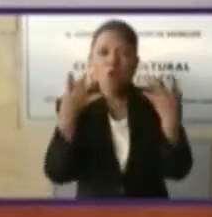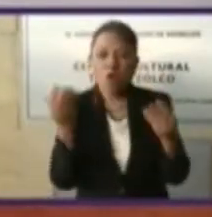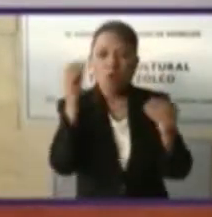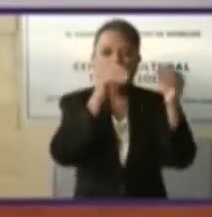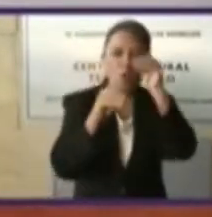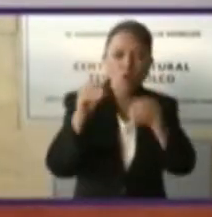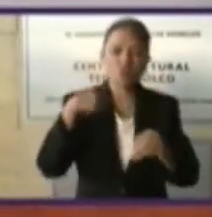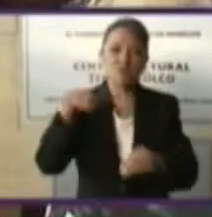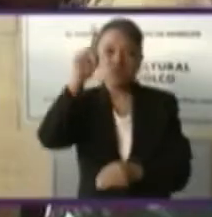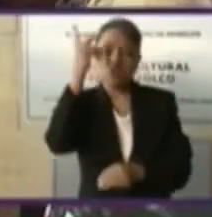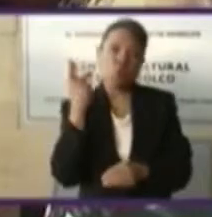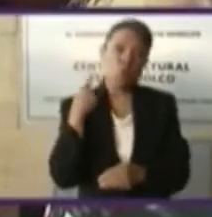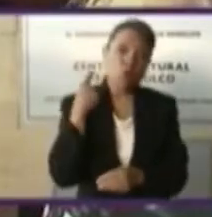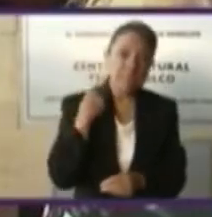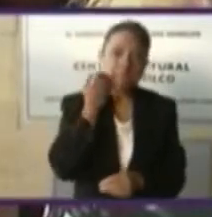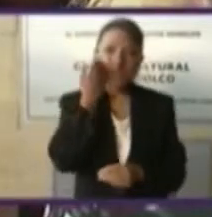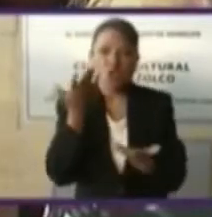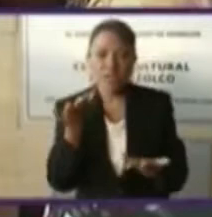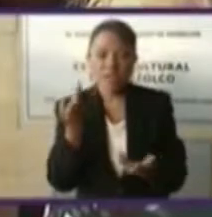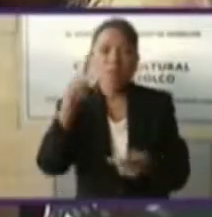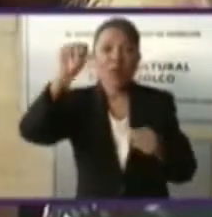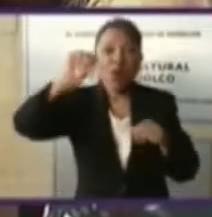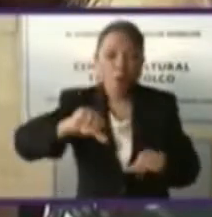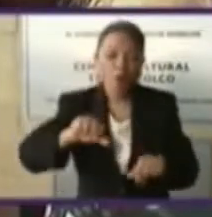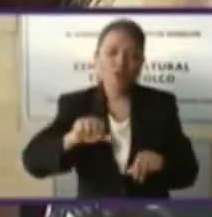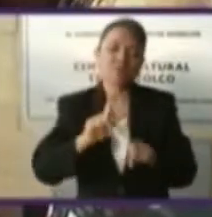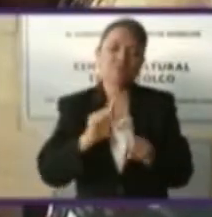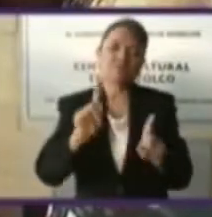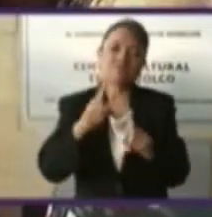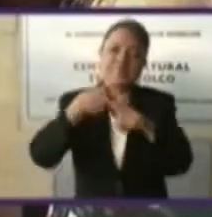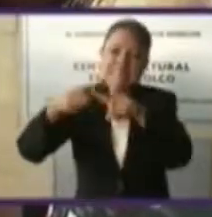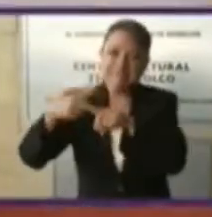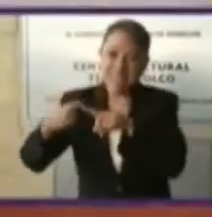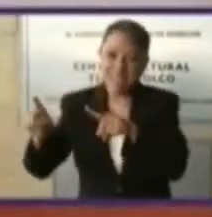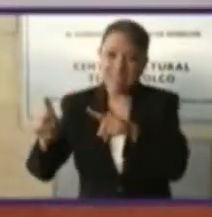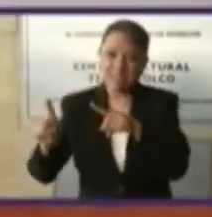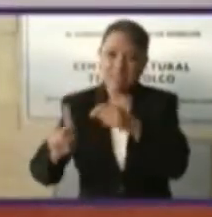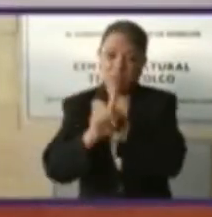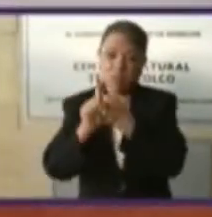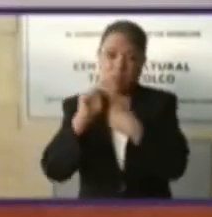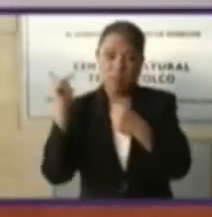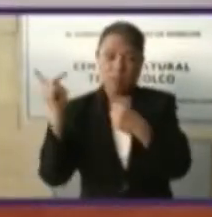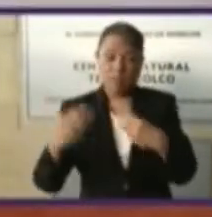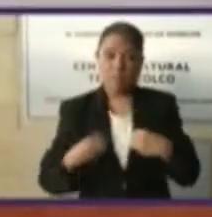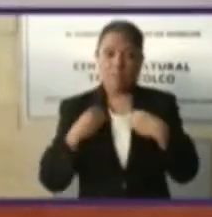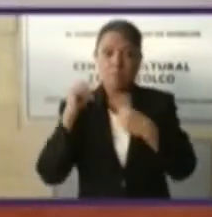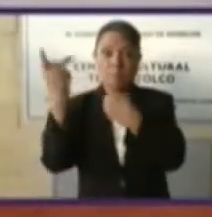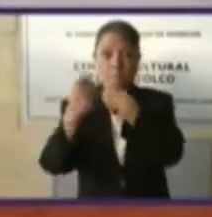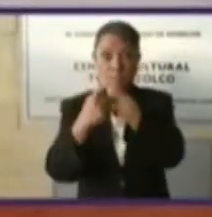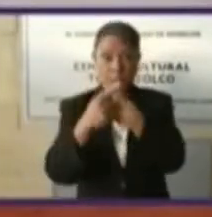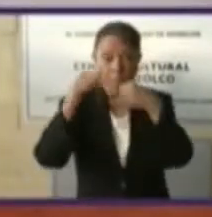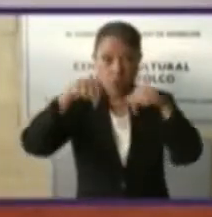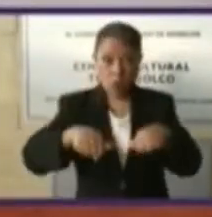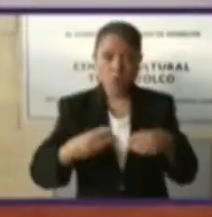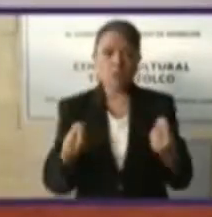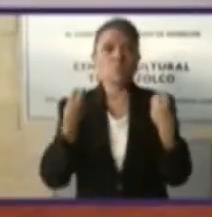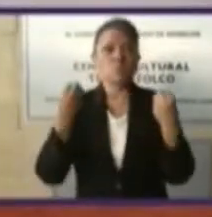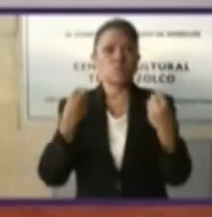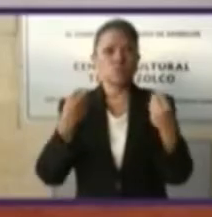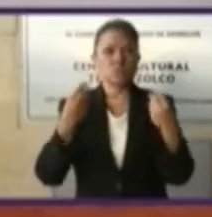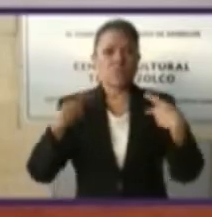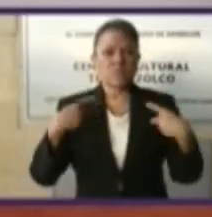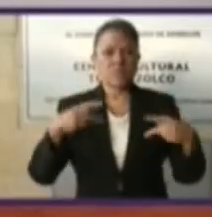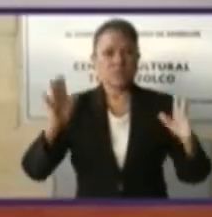cómo acomodarse políticamente, y hoy la situación que vive nuestro país, en donde mucha gente se sorprende ante este